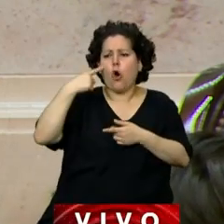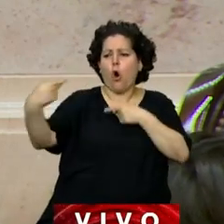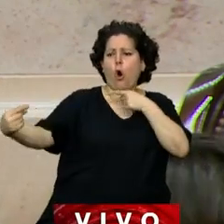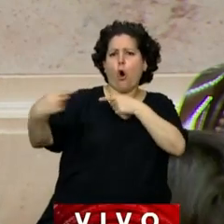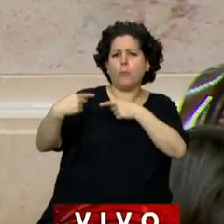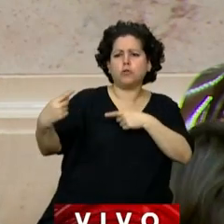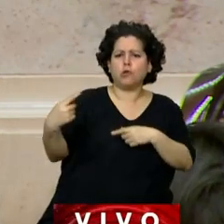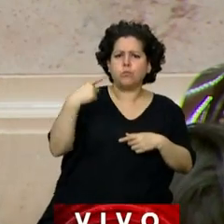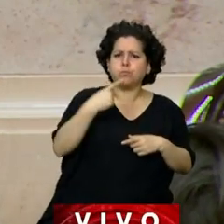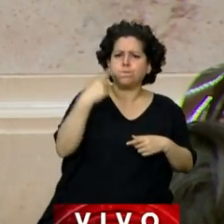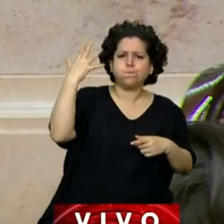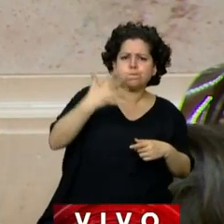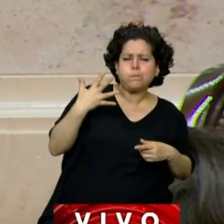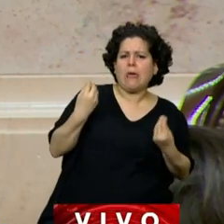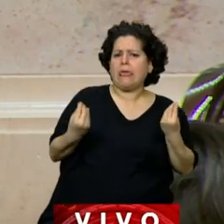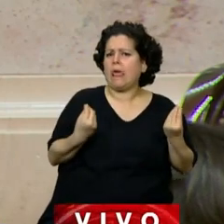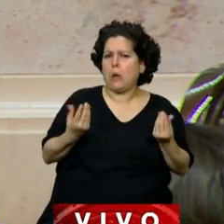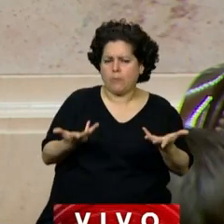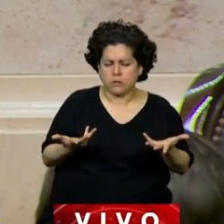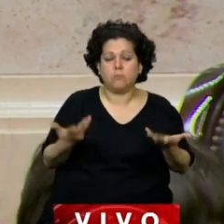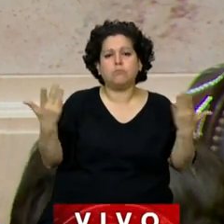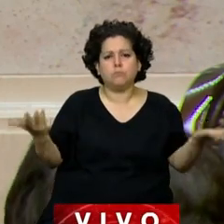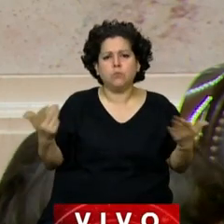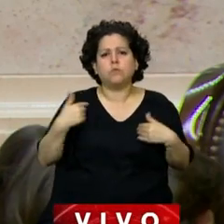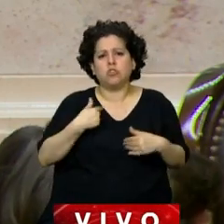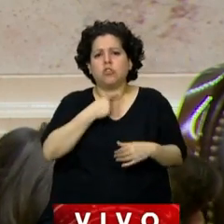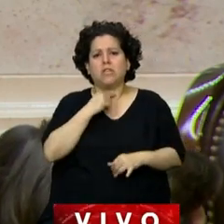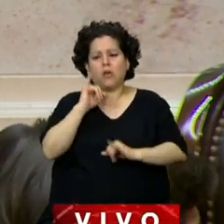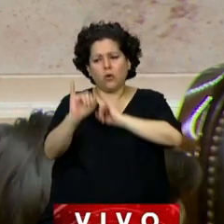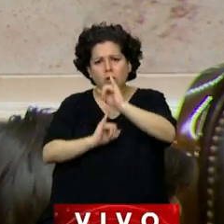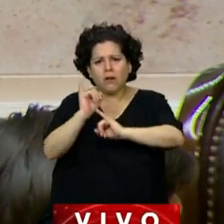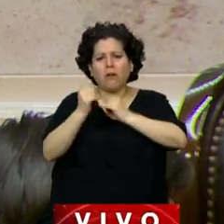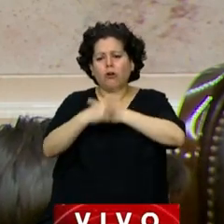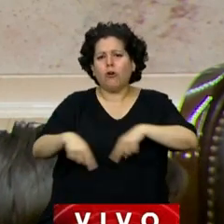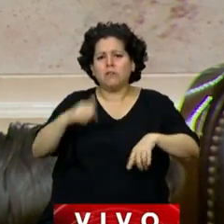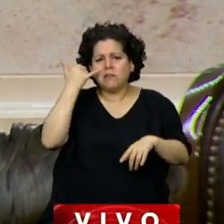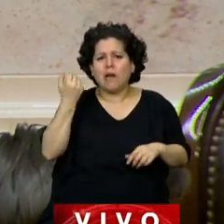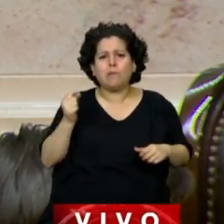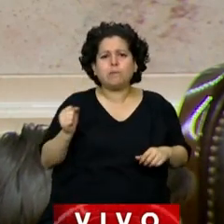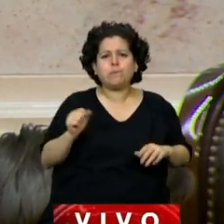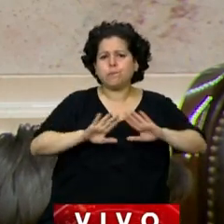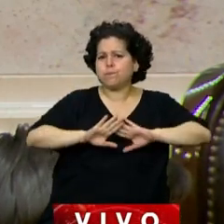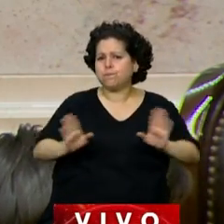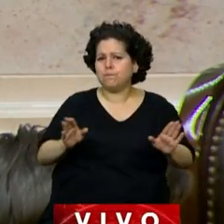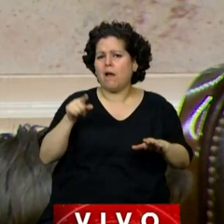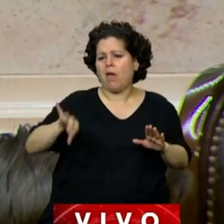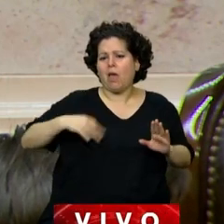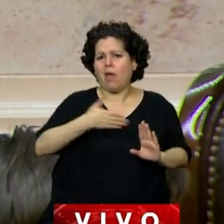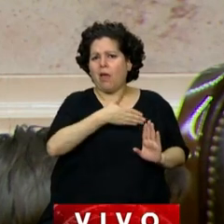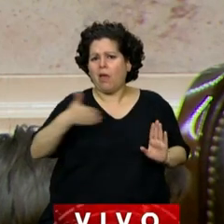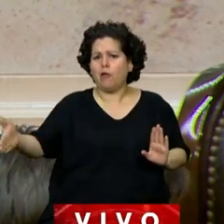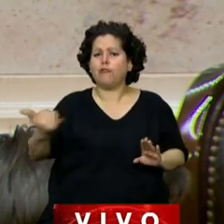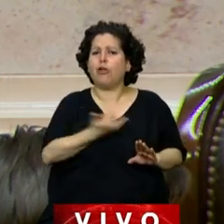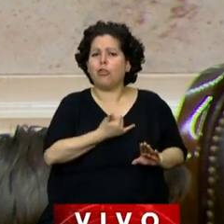sobre lo que se va a hacer. Por eso quiero referirme a lo que se está haciendo y lo que se hizo durante este año en